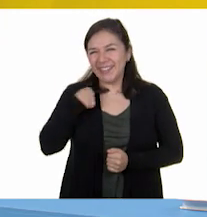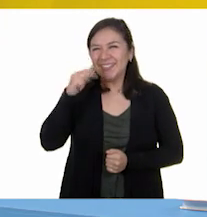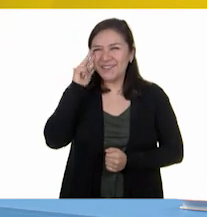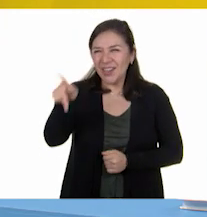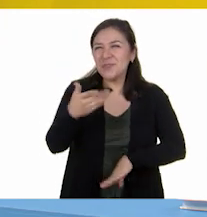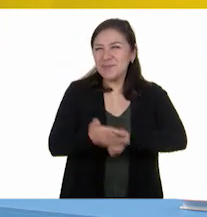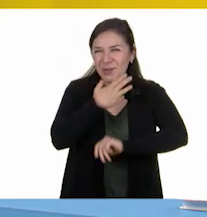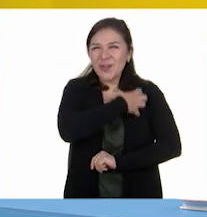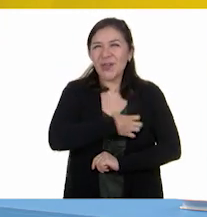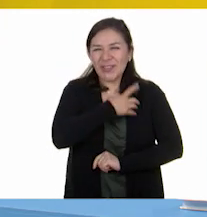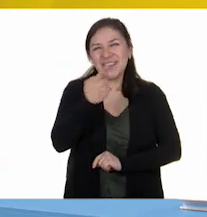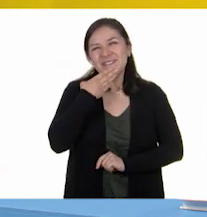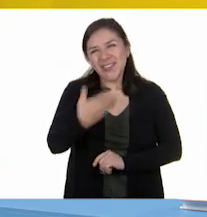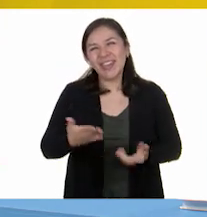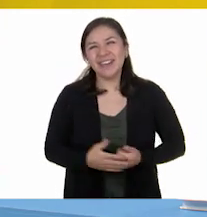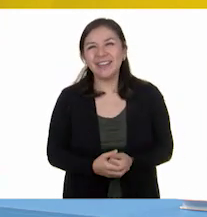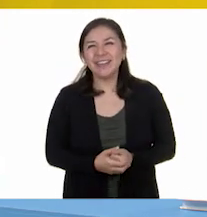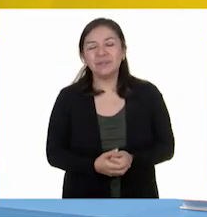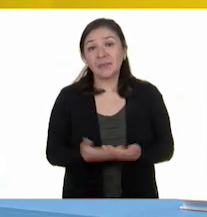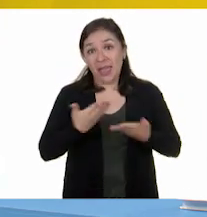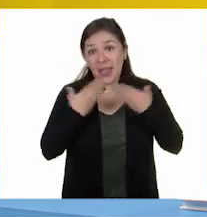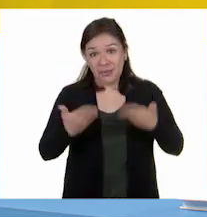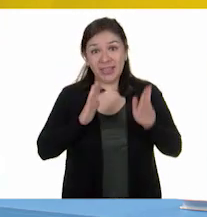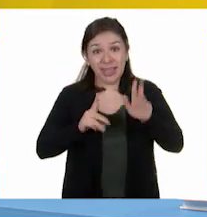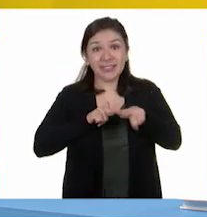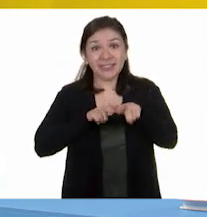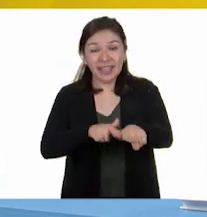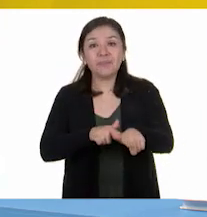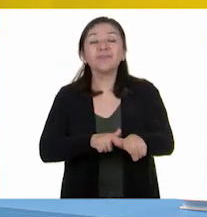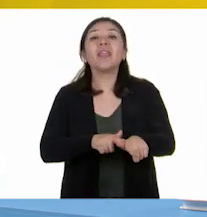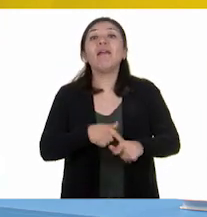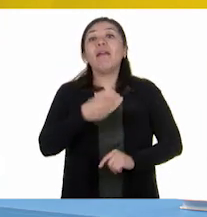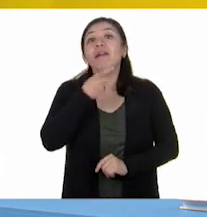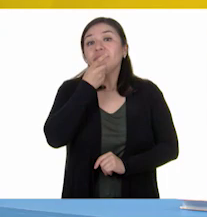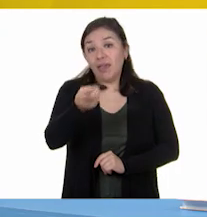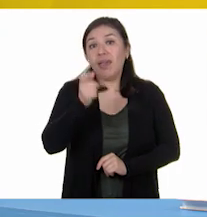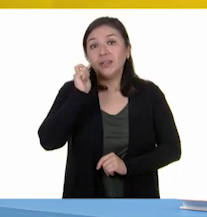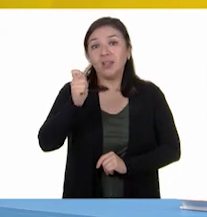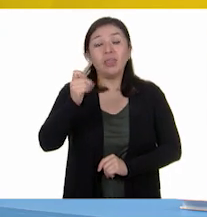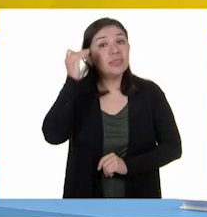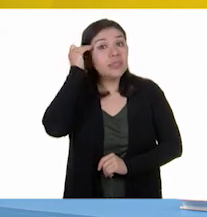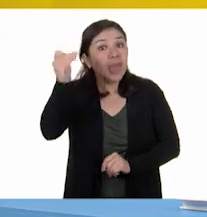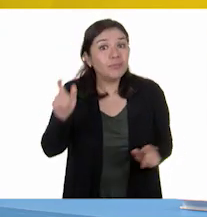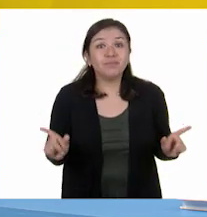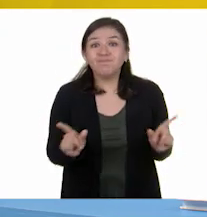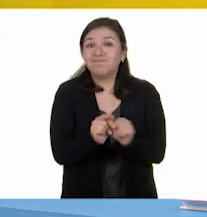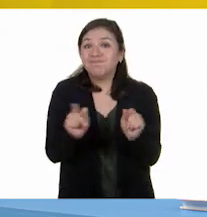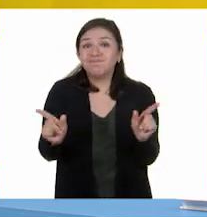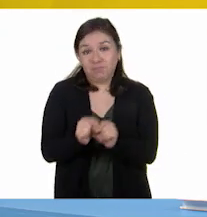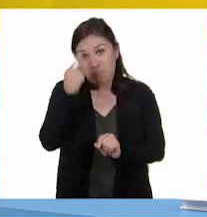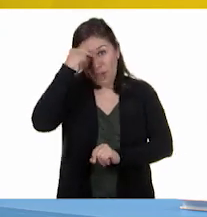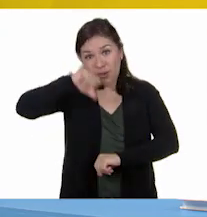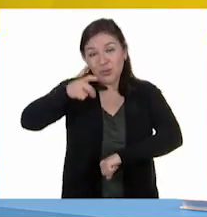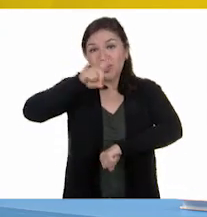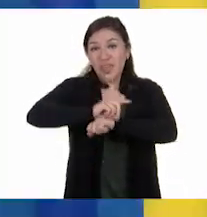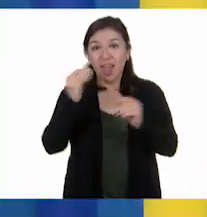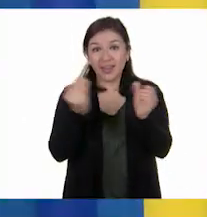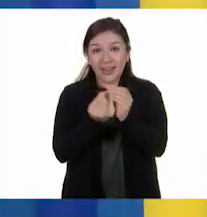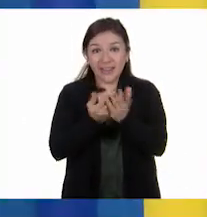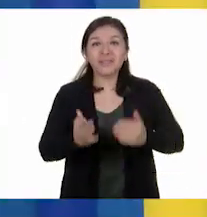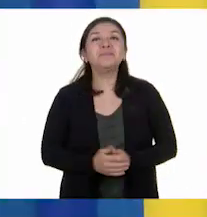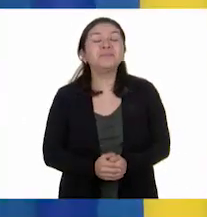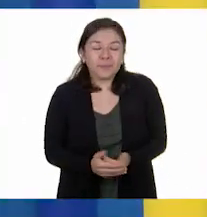tan entusiasmada, María. Y bueno, pues comencemos ya. Como dije, tendremos el tiempo muy justo para esta clase.